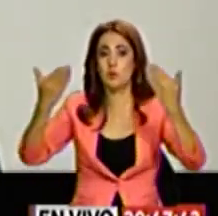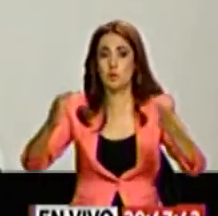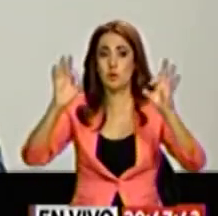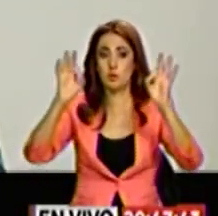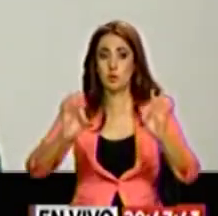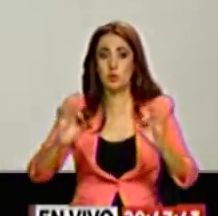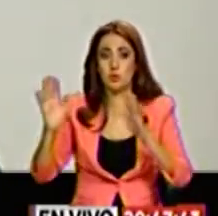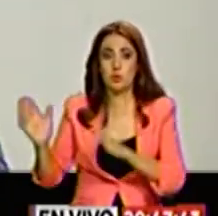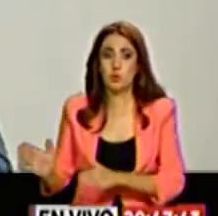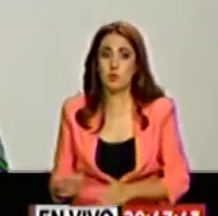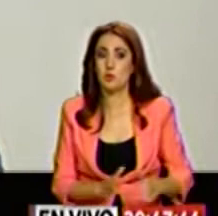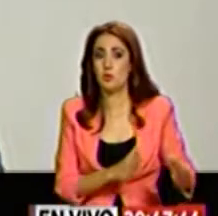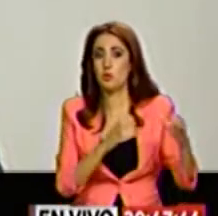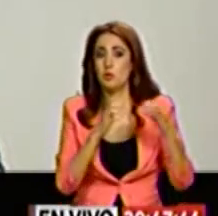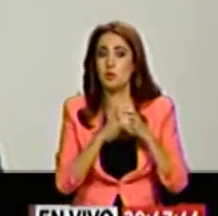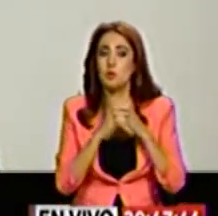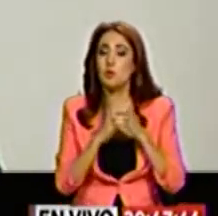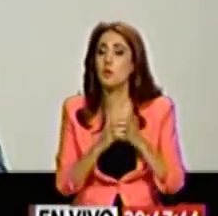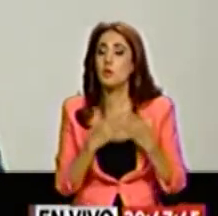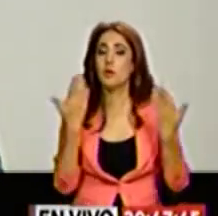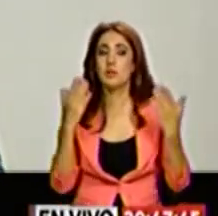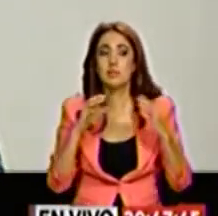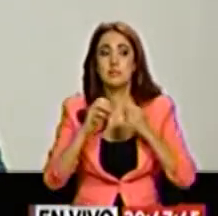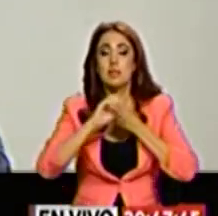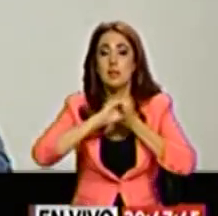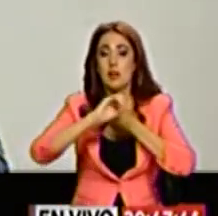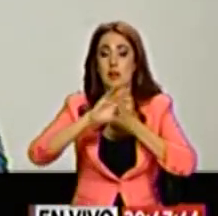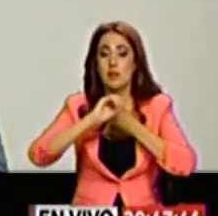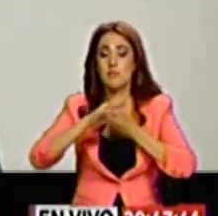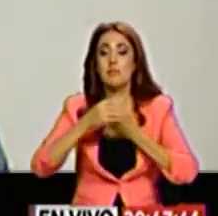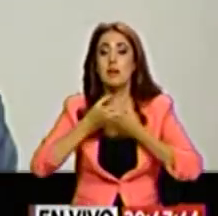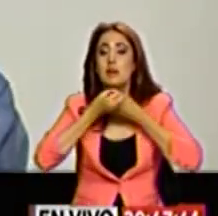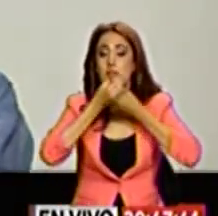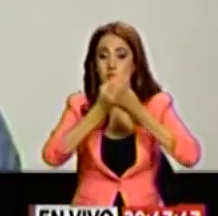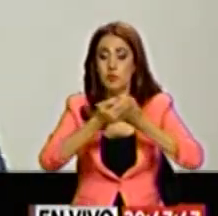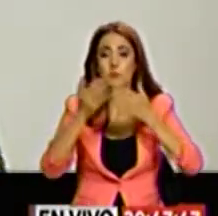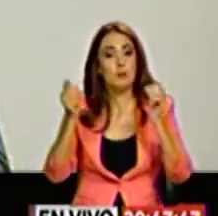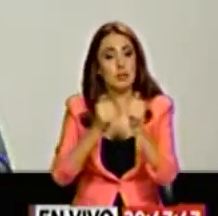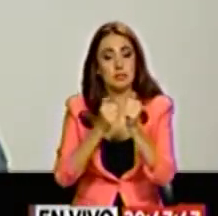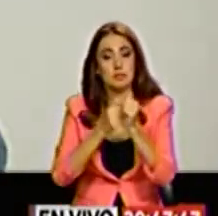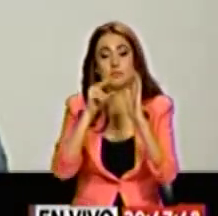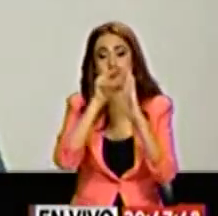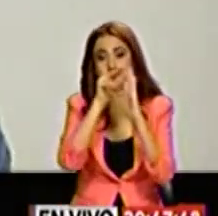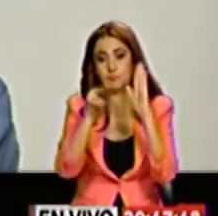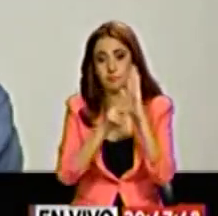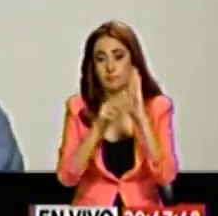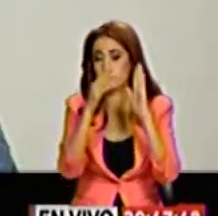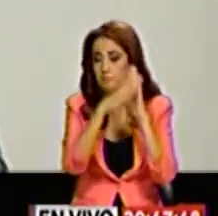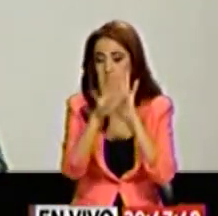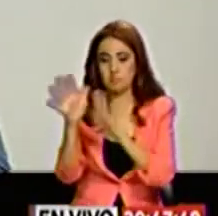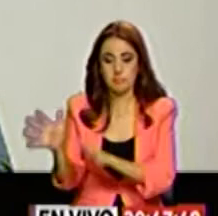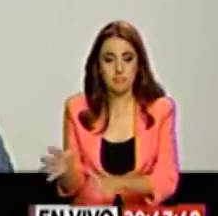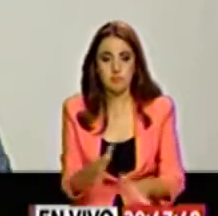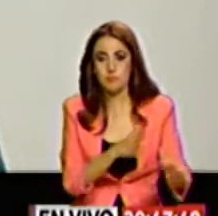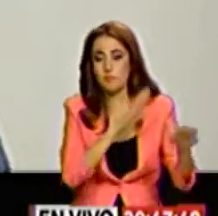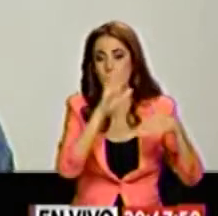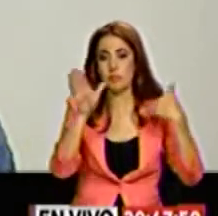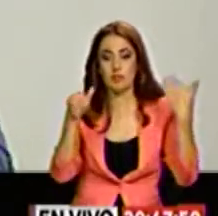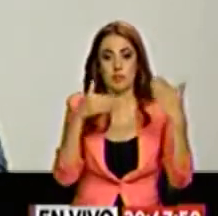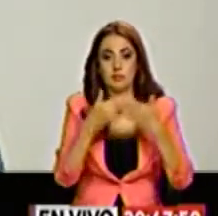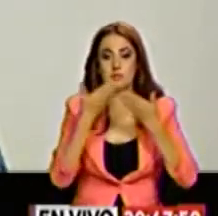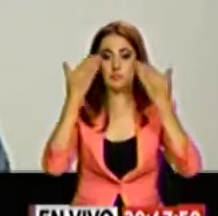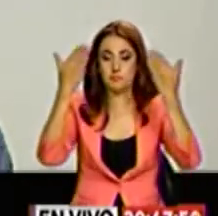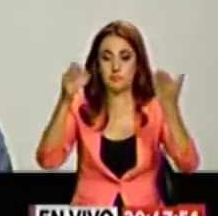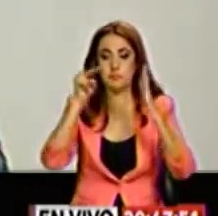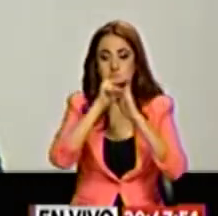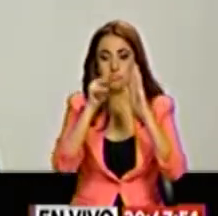designar las autoridades para que rindan cuentas a la ciudadanía, la vamos a hacer apegada a la norma. No nos vamos a inventar nada. La norma está ahí